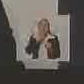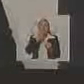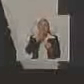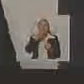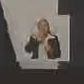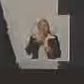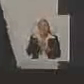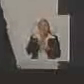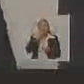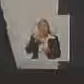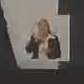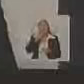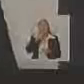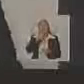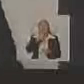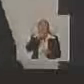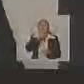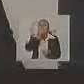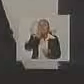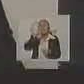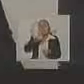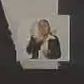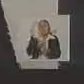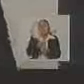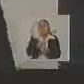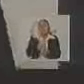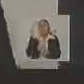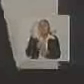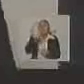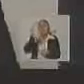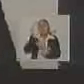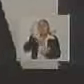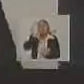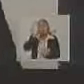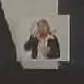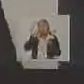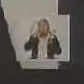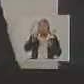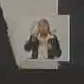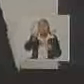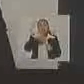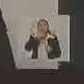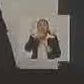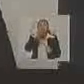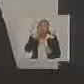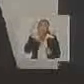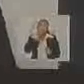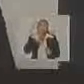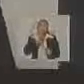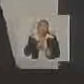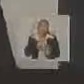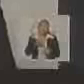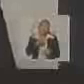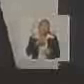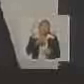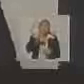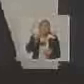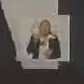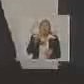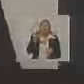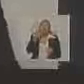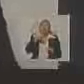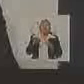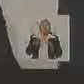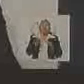años. Vamos a trabajar sobre todo con las mujeres adultas mayores, con ellas que están solas en casa, para que se vuelvan actores